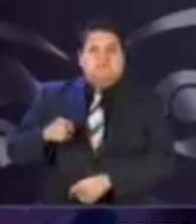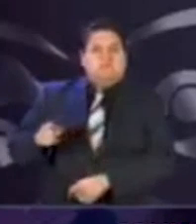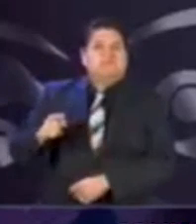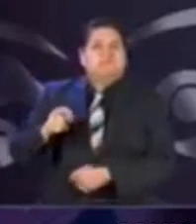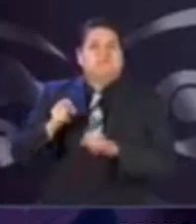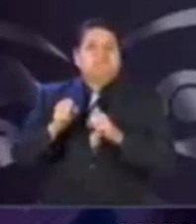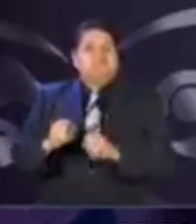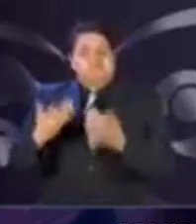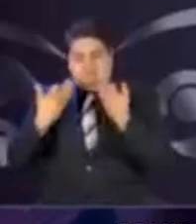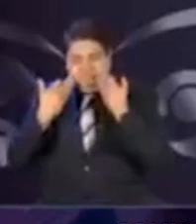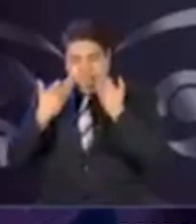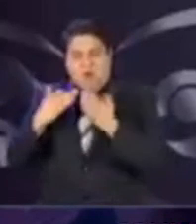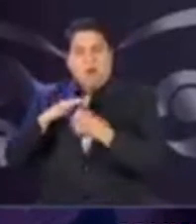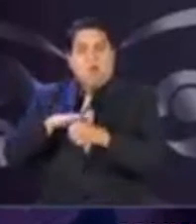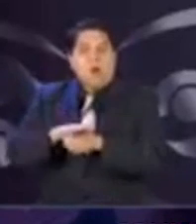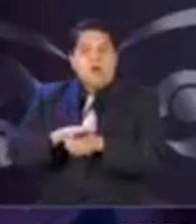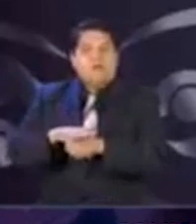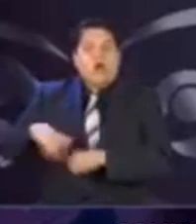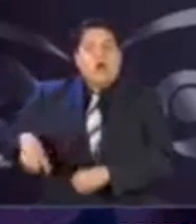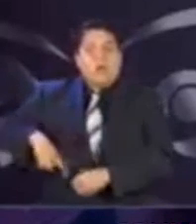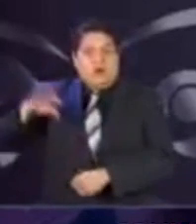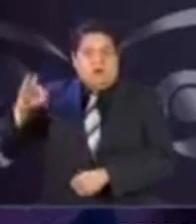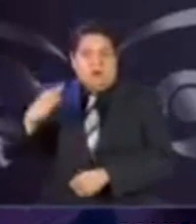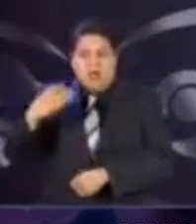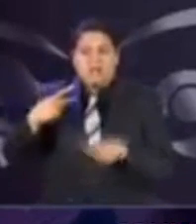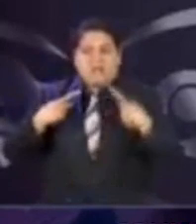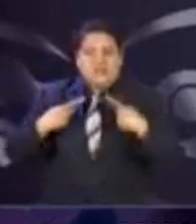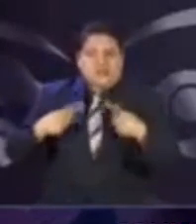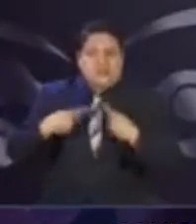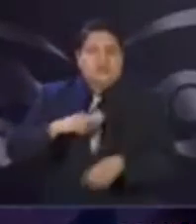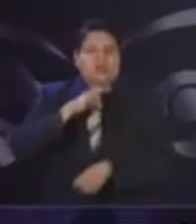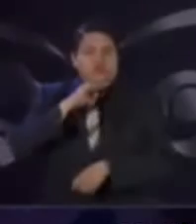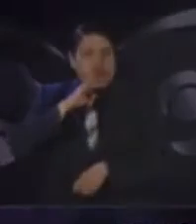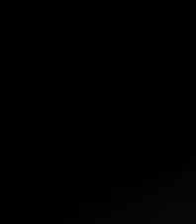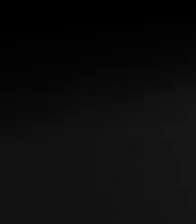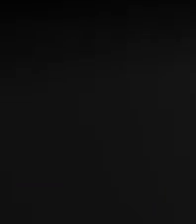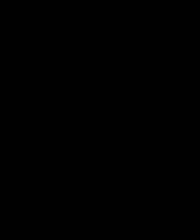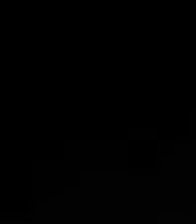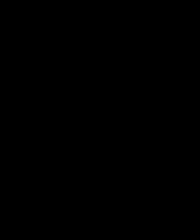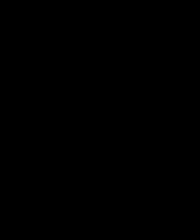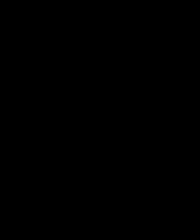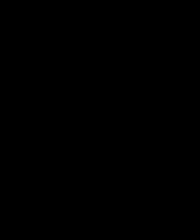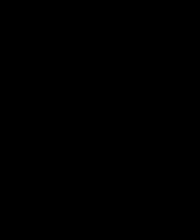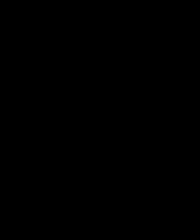los corruptos se les protege. Es cuanto, senadora presidenta.